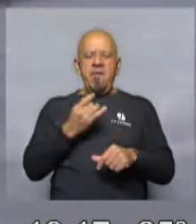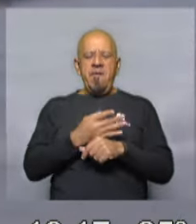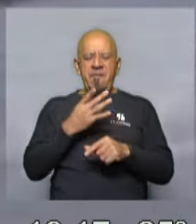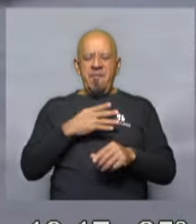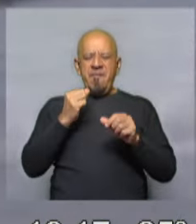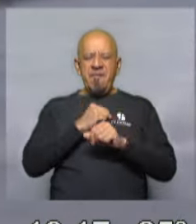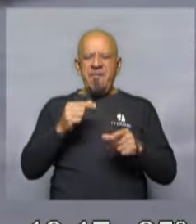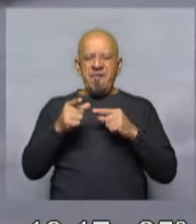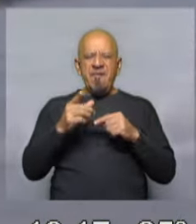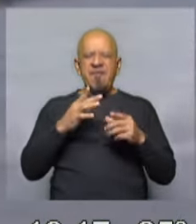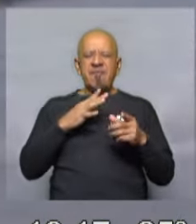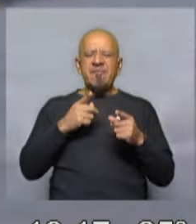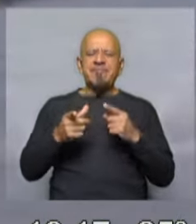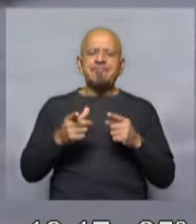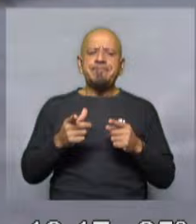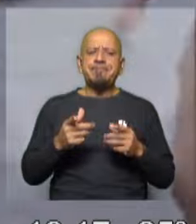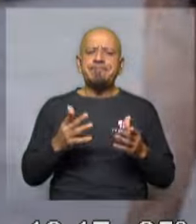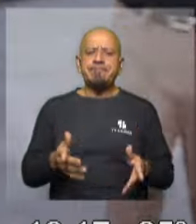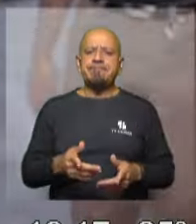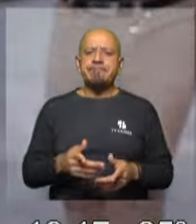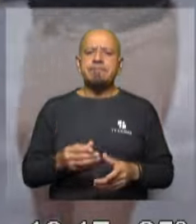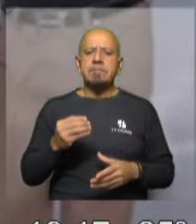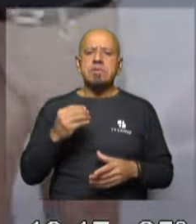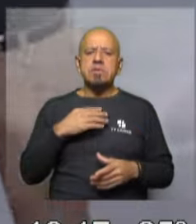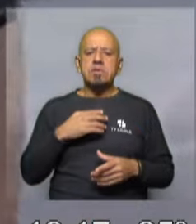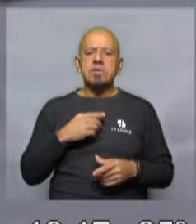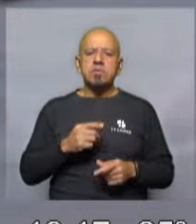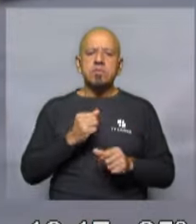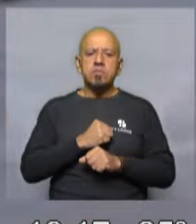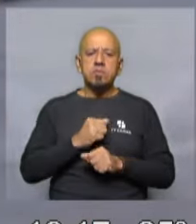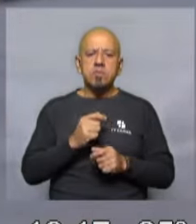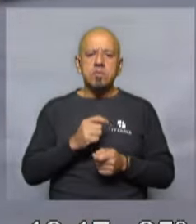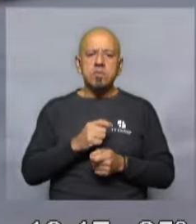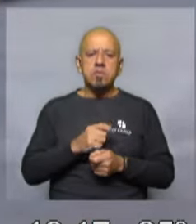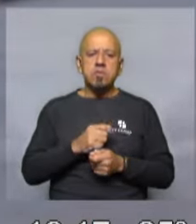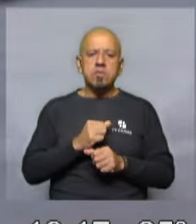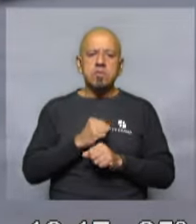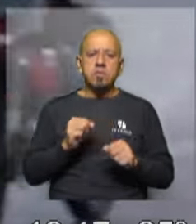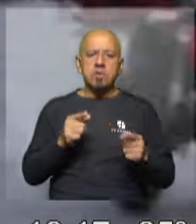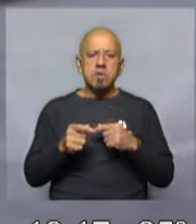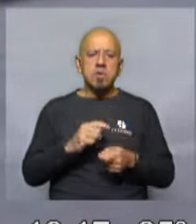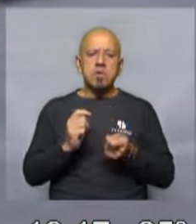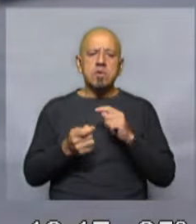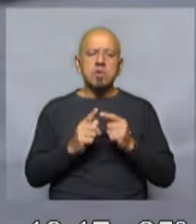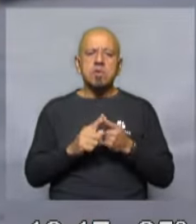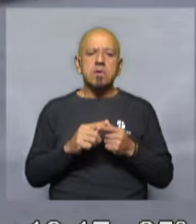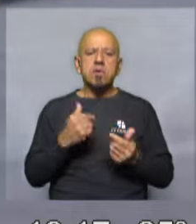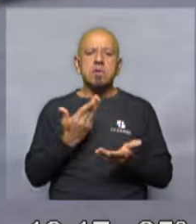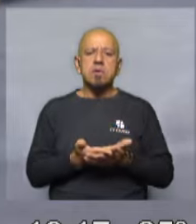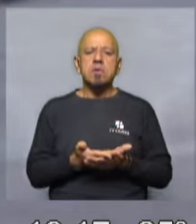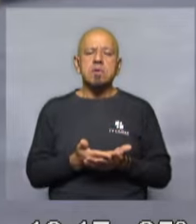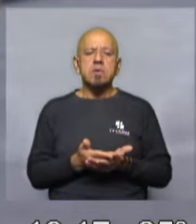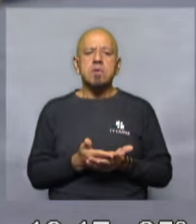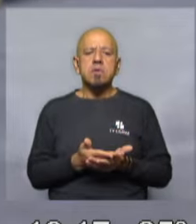para impulsar los cambios desde dentro. Y hablando de esos cambios, lo que se propone es de alguna